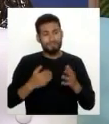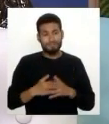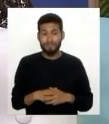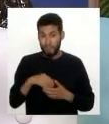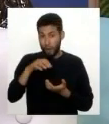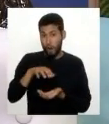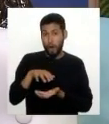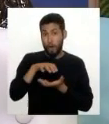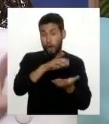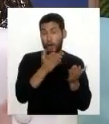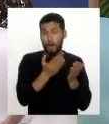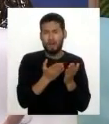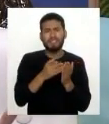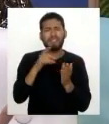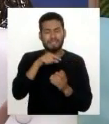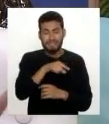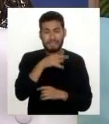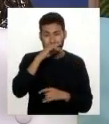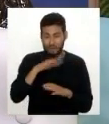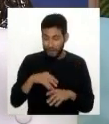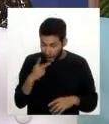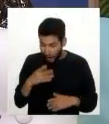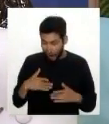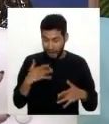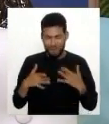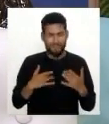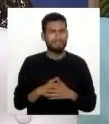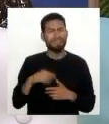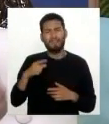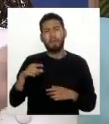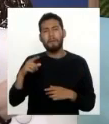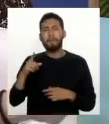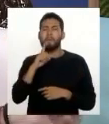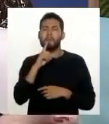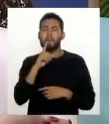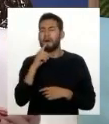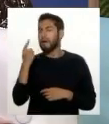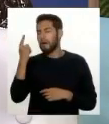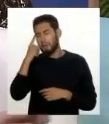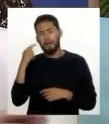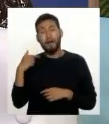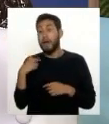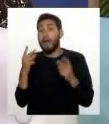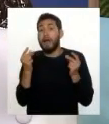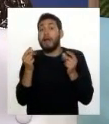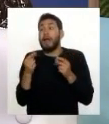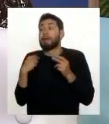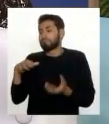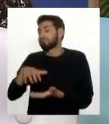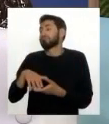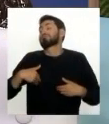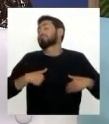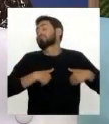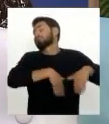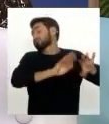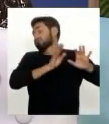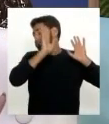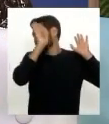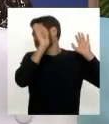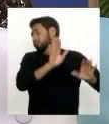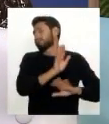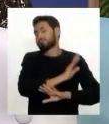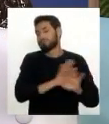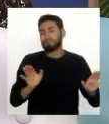las loncheras, hacer partícipe al niño. A veces los papás solamente como que por el tema de presura es como que ya, ok, te mando esto, cumplí, ya